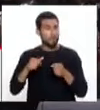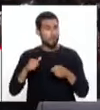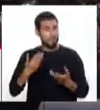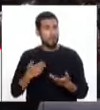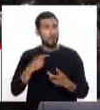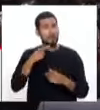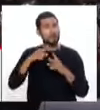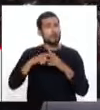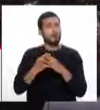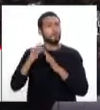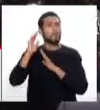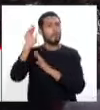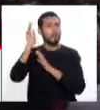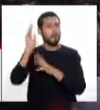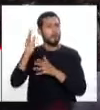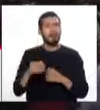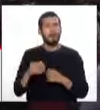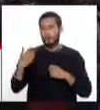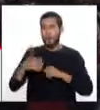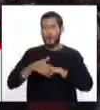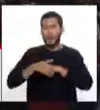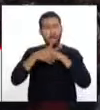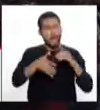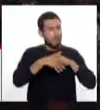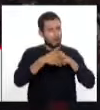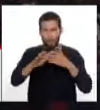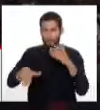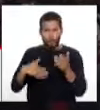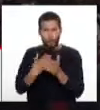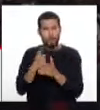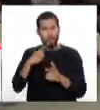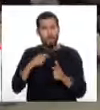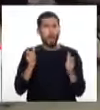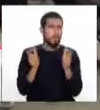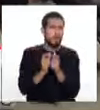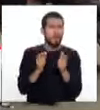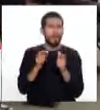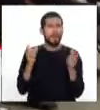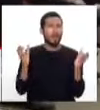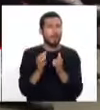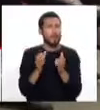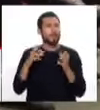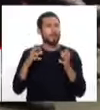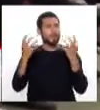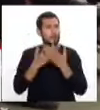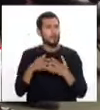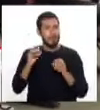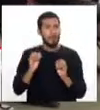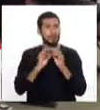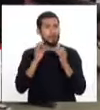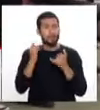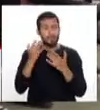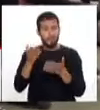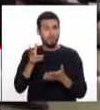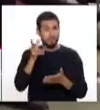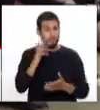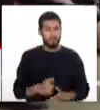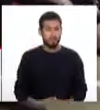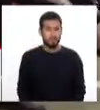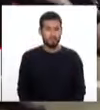hará el uso de la palabra y saludará a todos los pequeños y grandes empresarios en su día. Escuchemos.